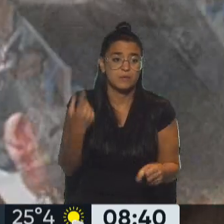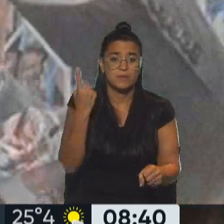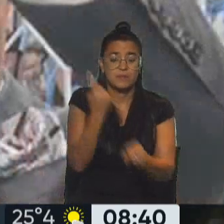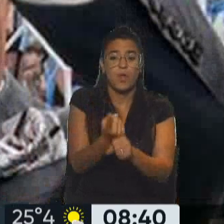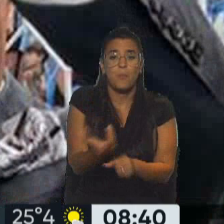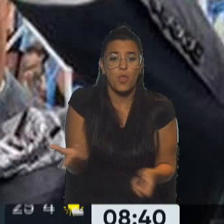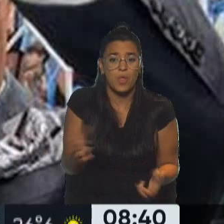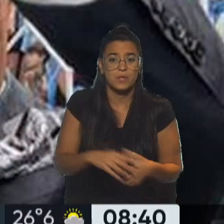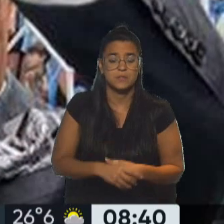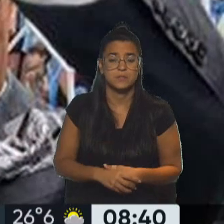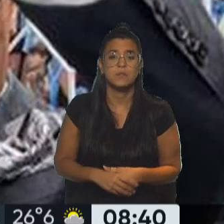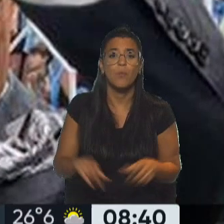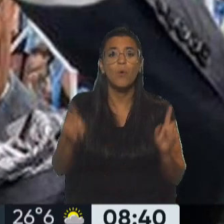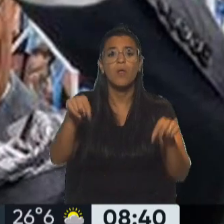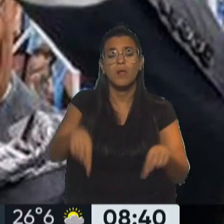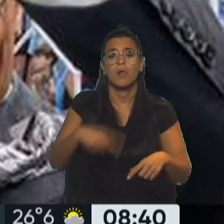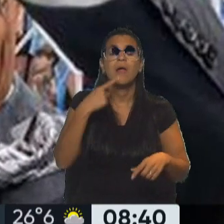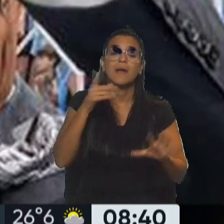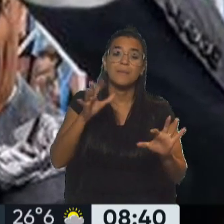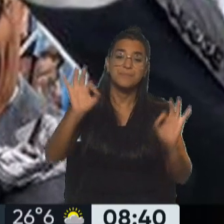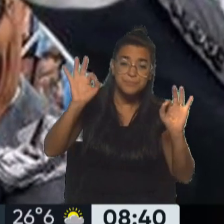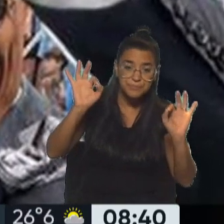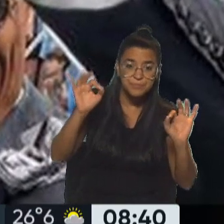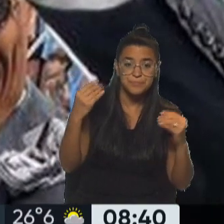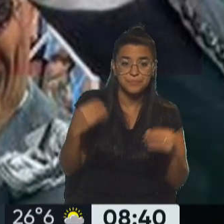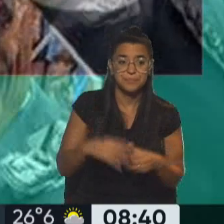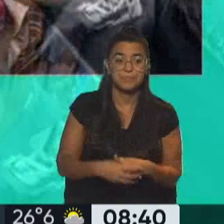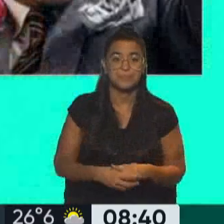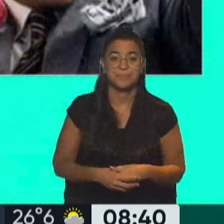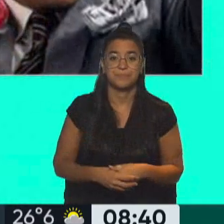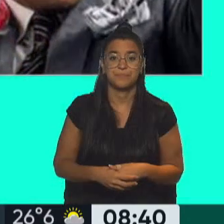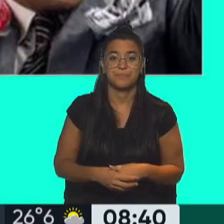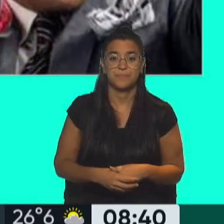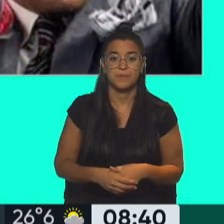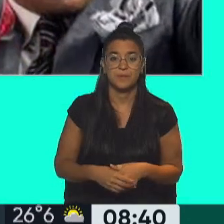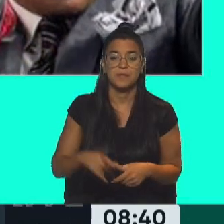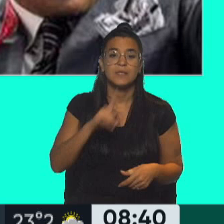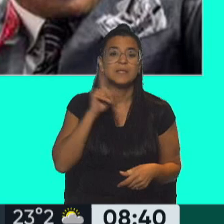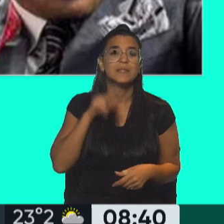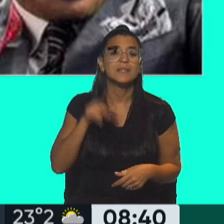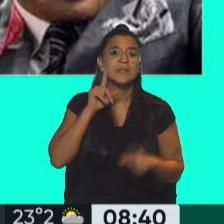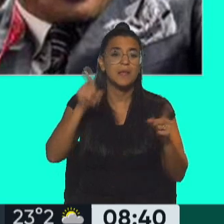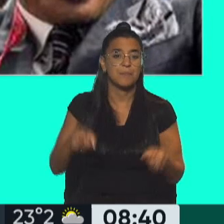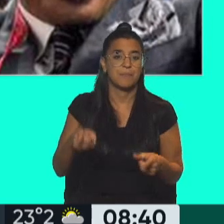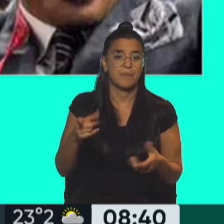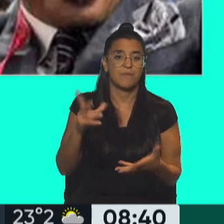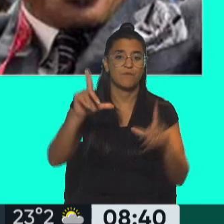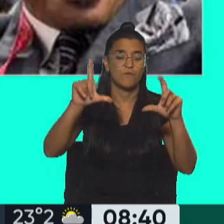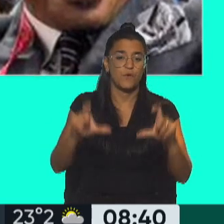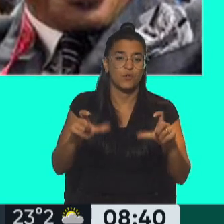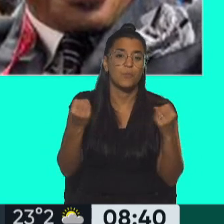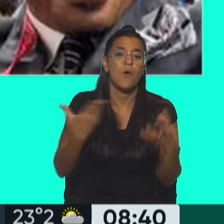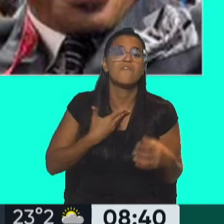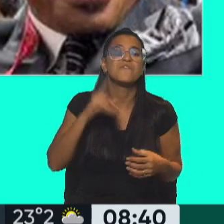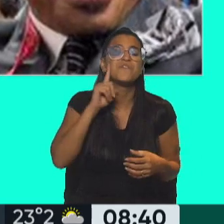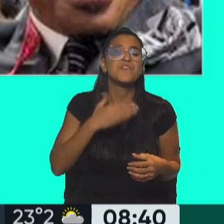pueden. Bueno, acá vamos a hacer una salvedad. Creo que hasta Tini se sacó la foto con la Copa del Mundo. Digamos, porque la FIFA